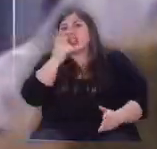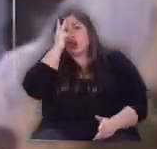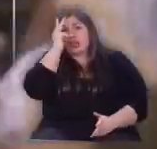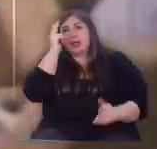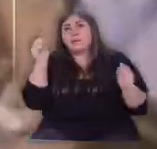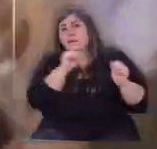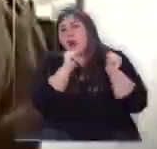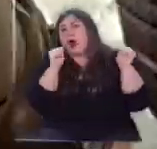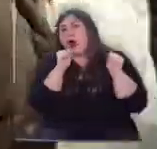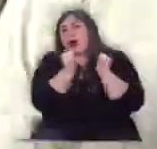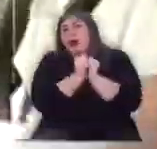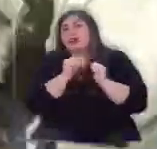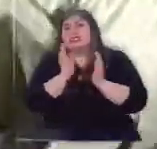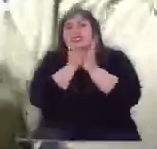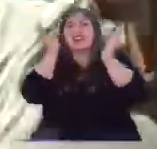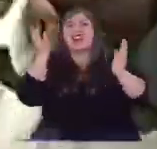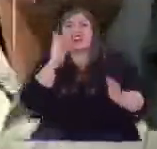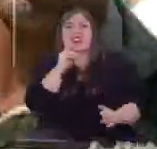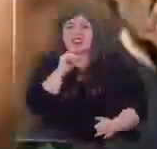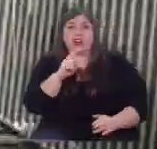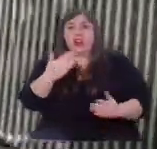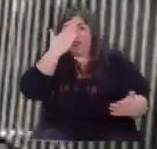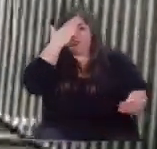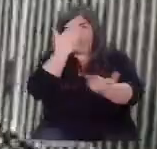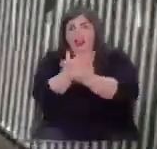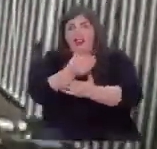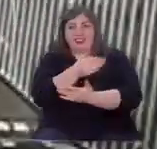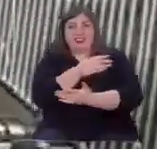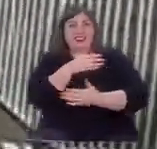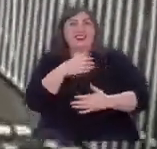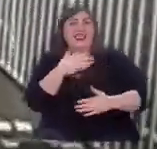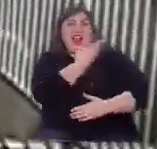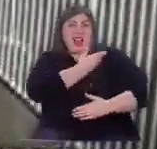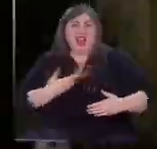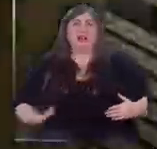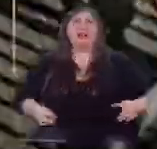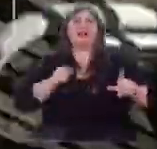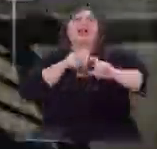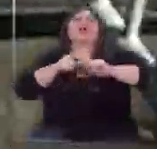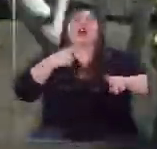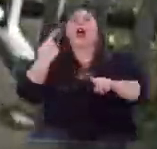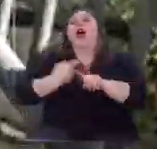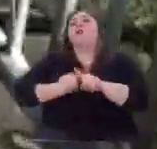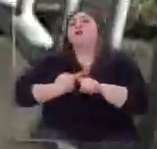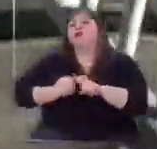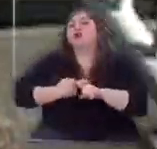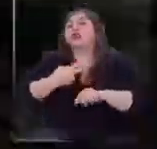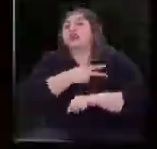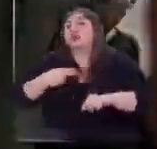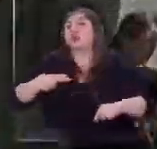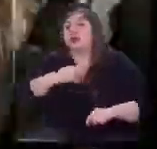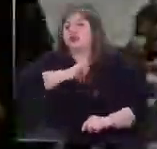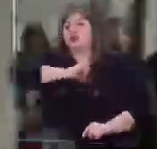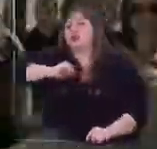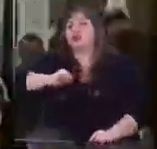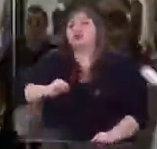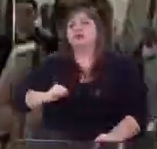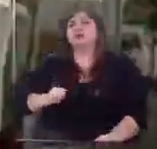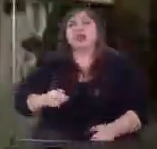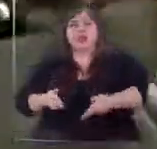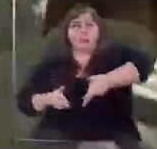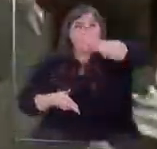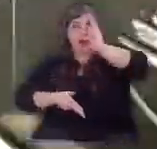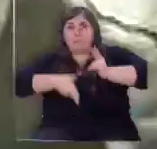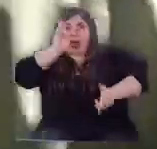Años después, en este ambiente frente al Palacio de la Moneda, se defendió de las acusaciones de abuso sexual en su contra. Oiga, pero disparó contra la